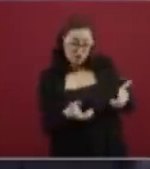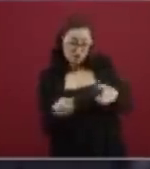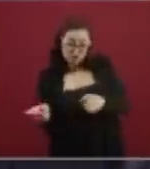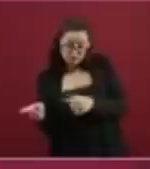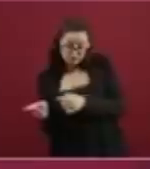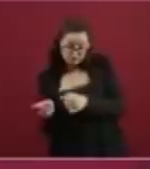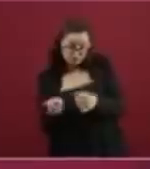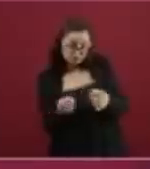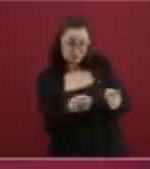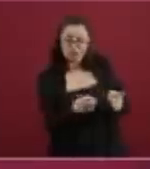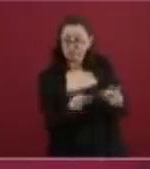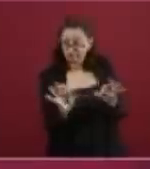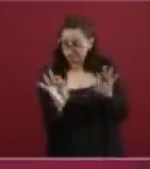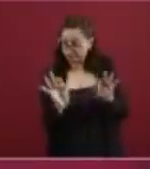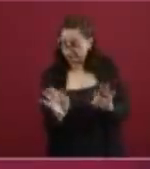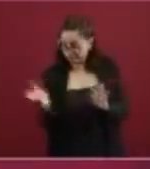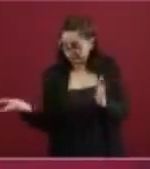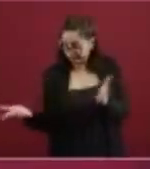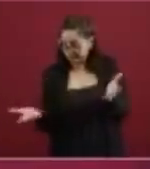caminos.